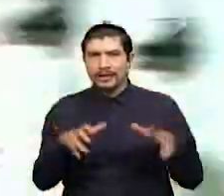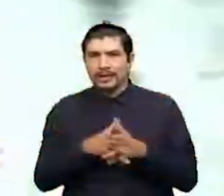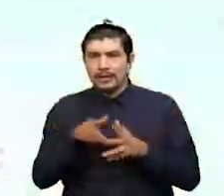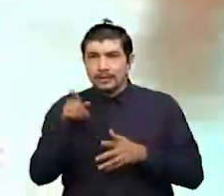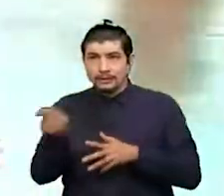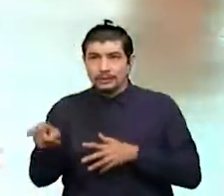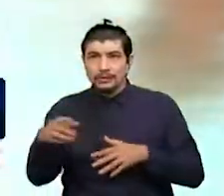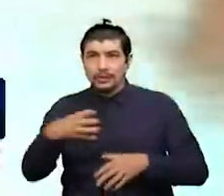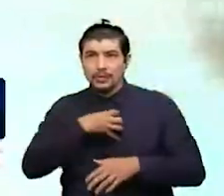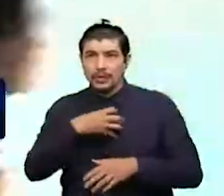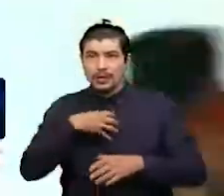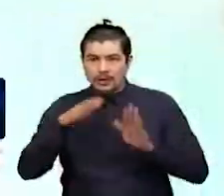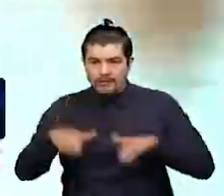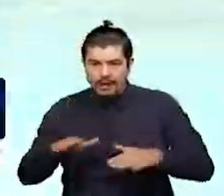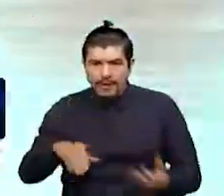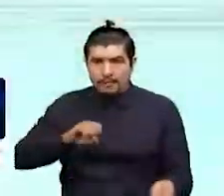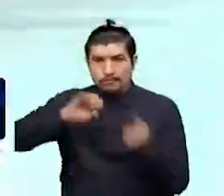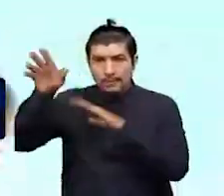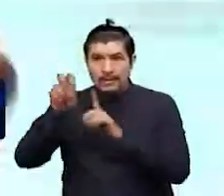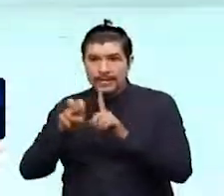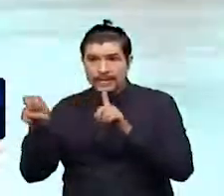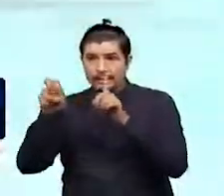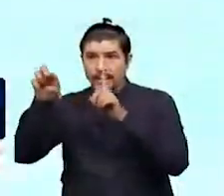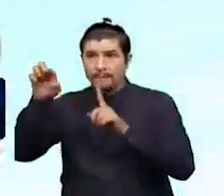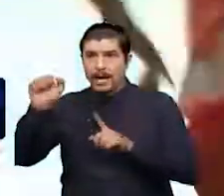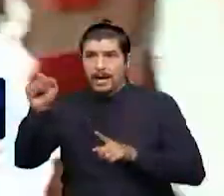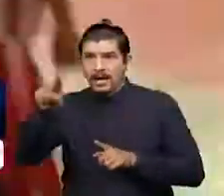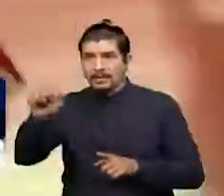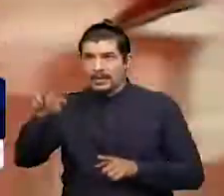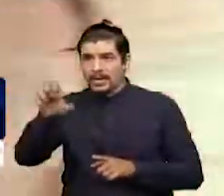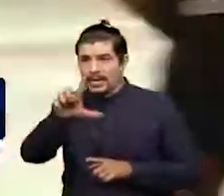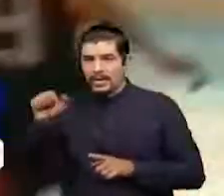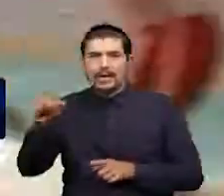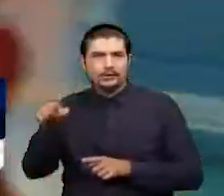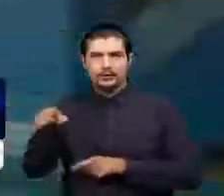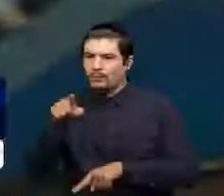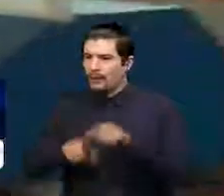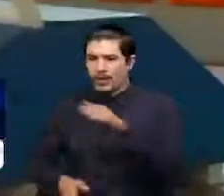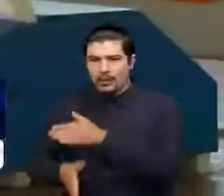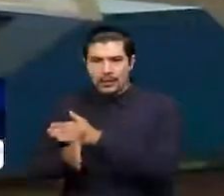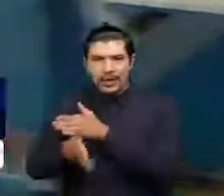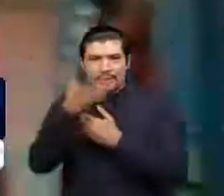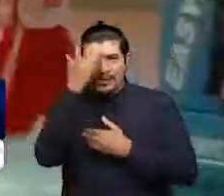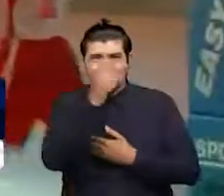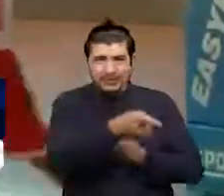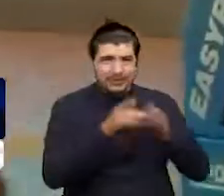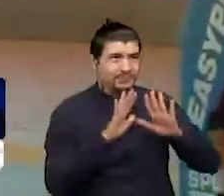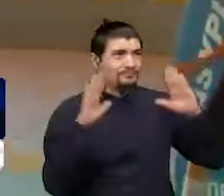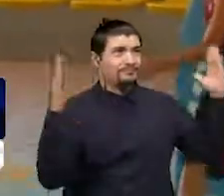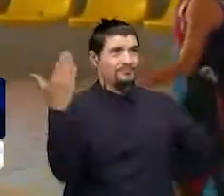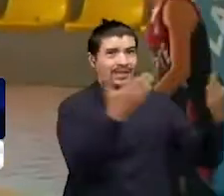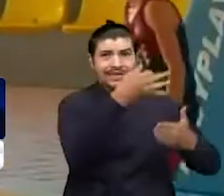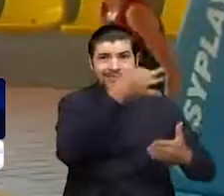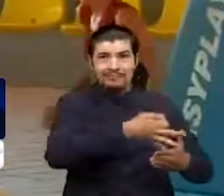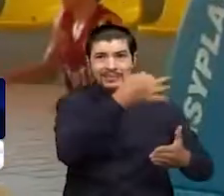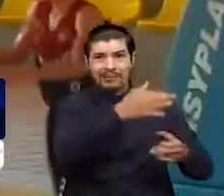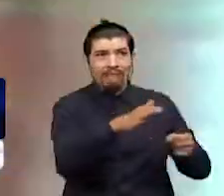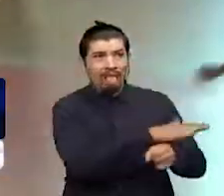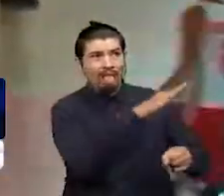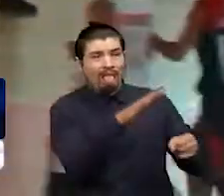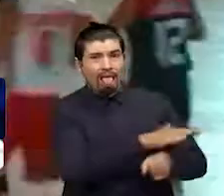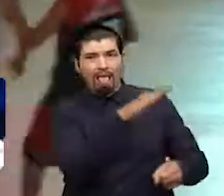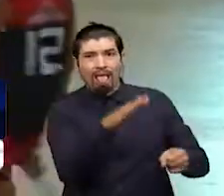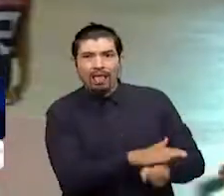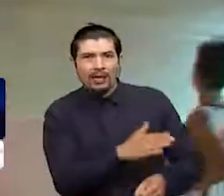departamental de baloncesto categoría pasarela no ha tenido continuidad en cúcuta debido al préstamo del coliseo toto hernández hace varios fines